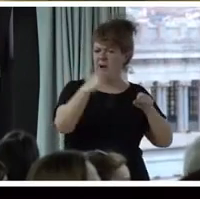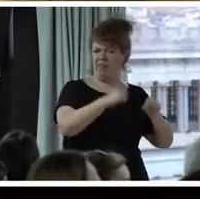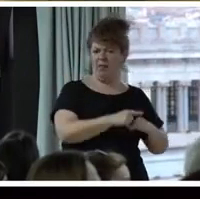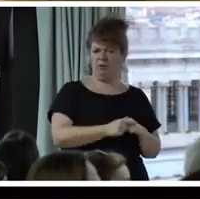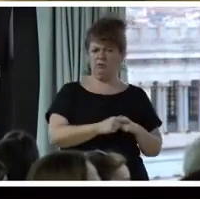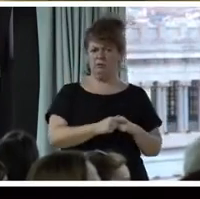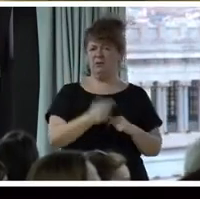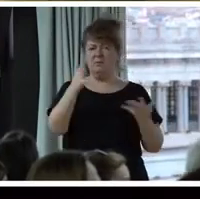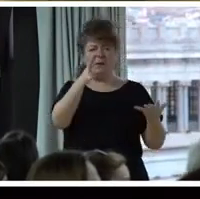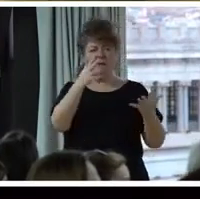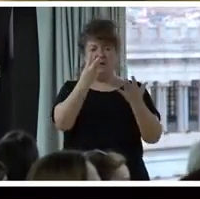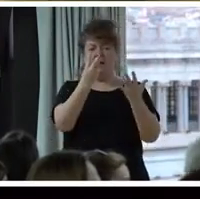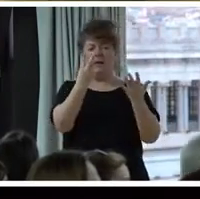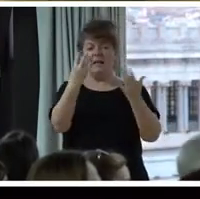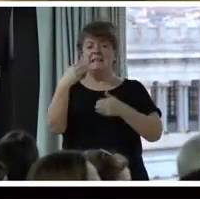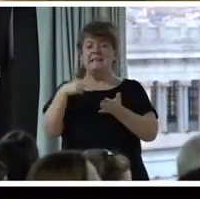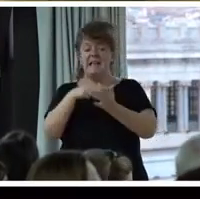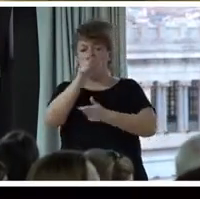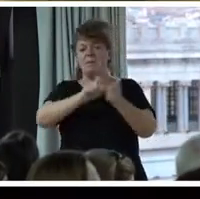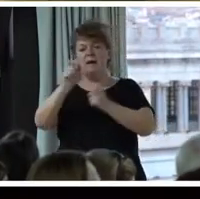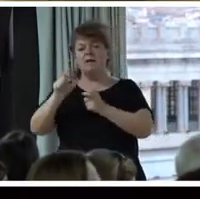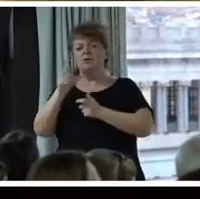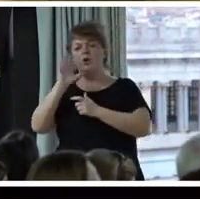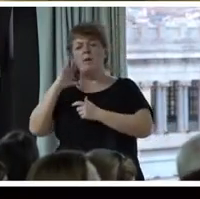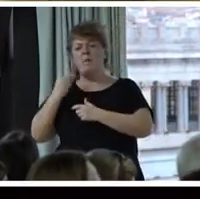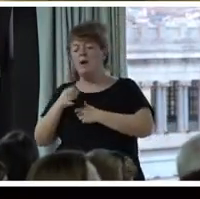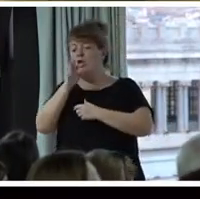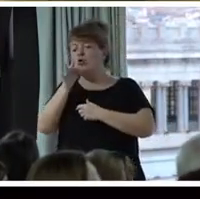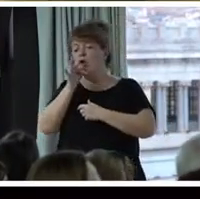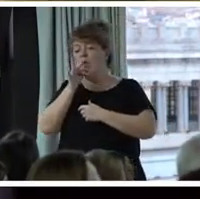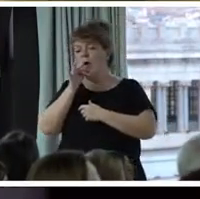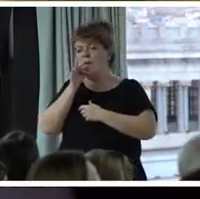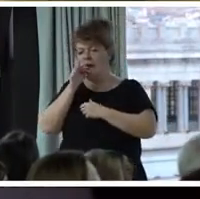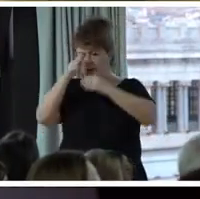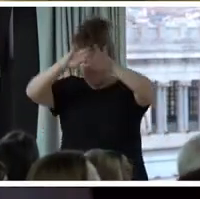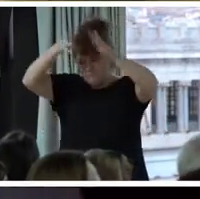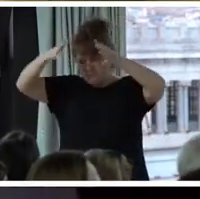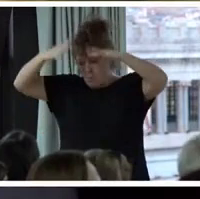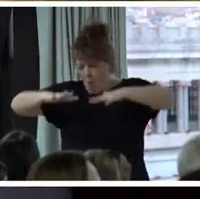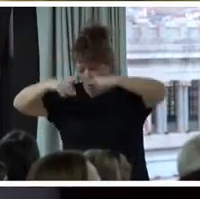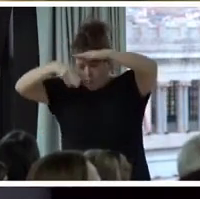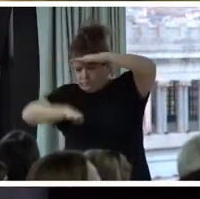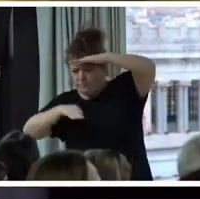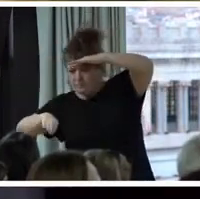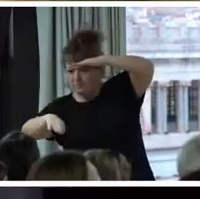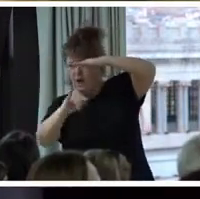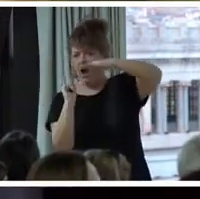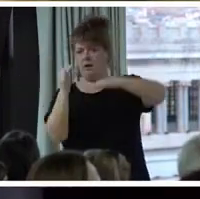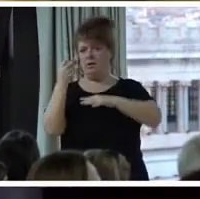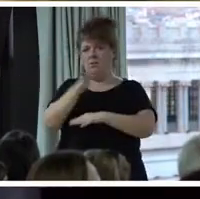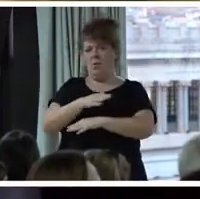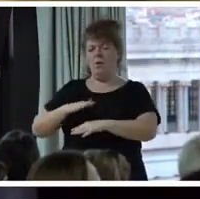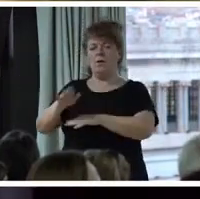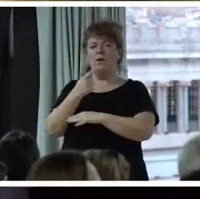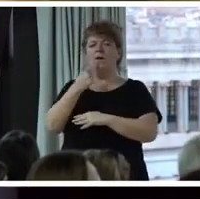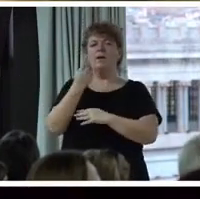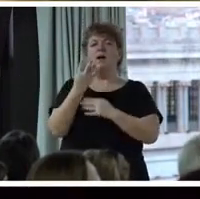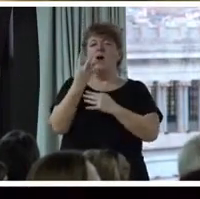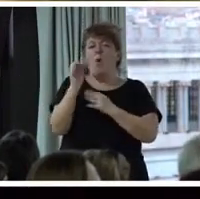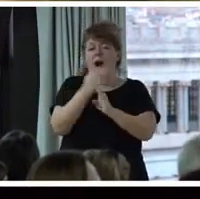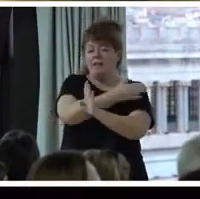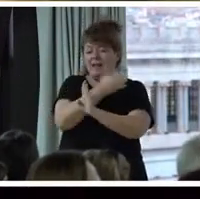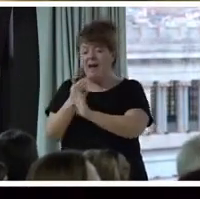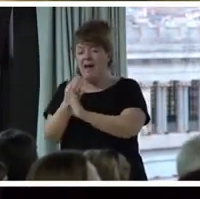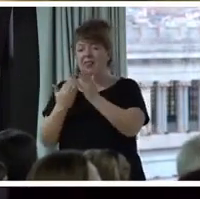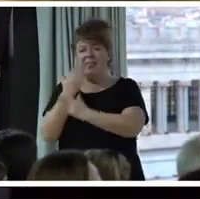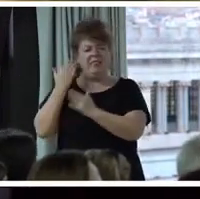aproximadamente 3000 personas palestinas están aú bajo los escombros Israel has reducido en 40